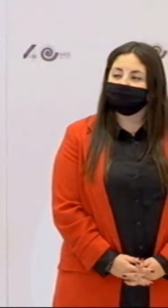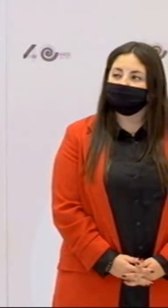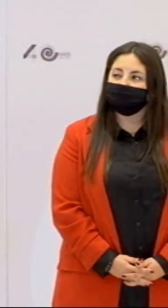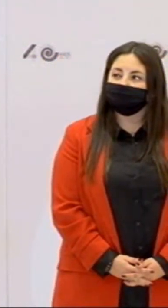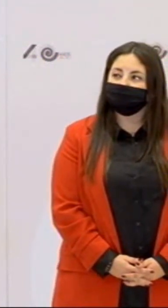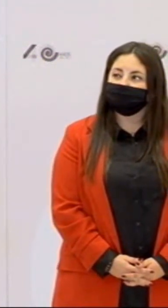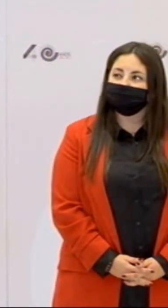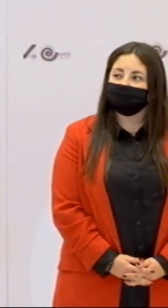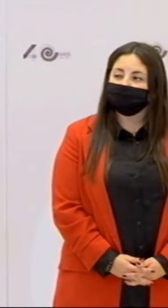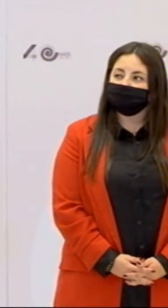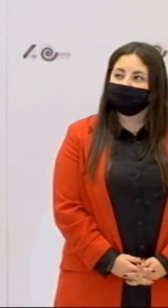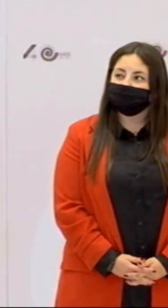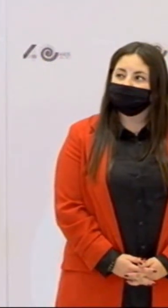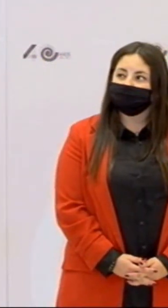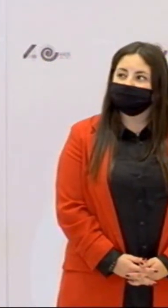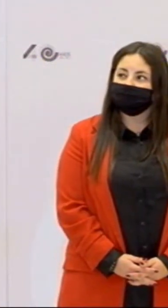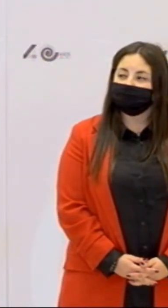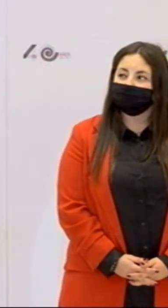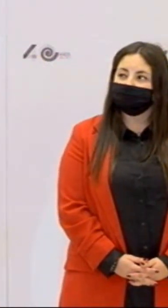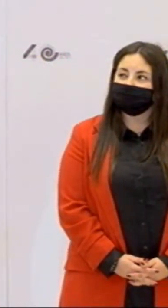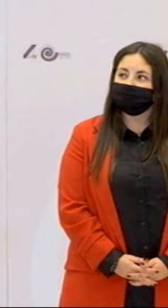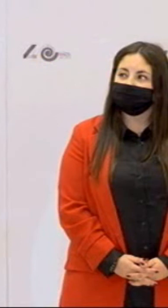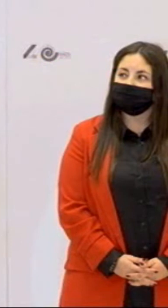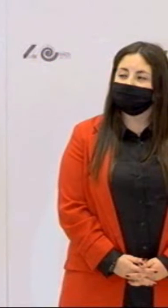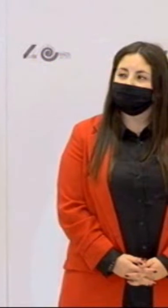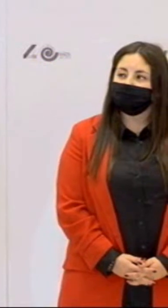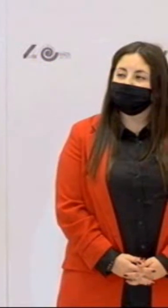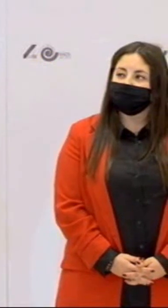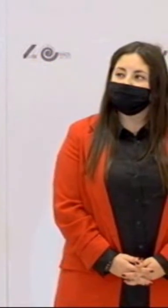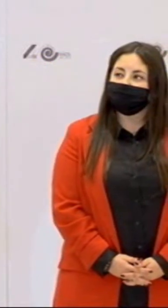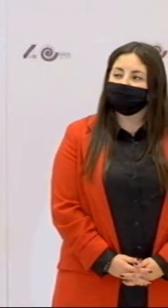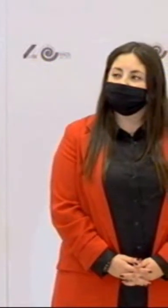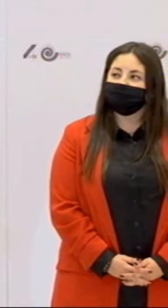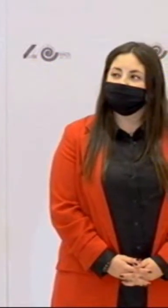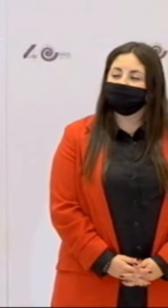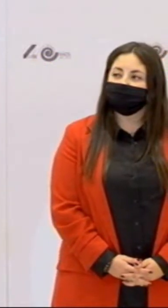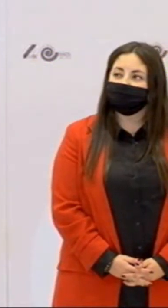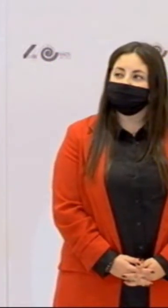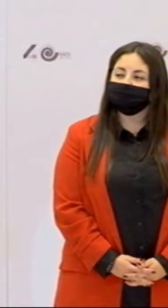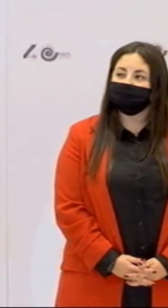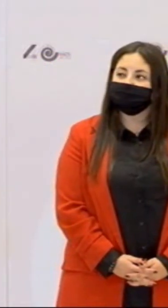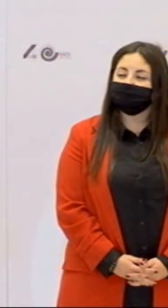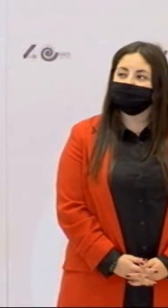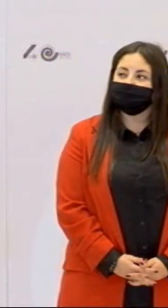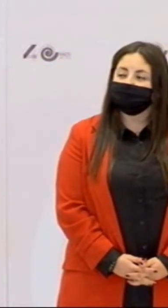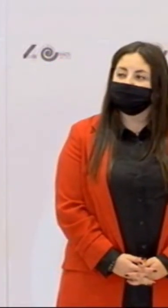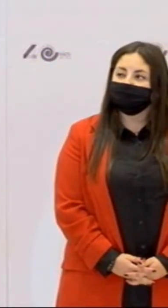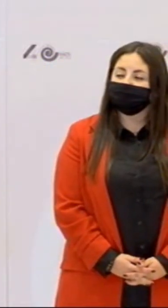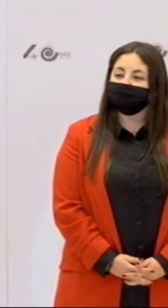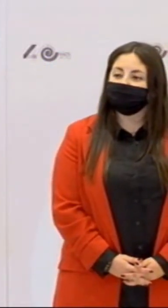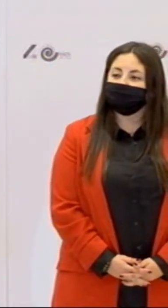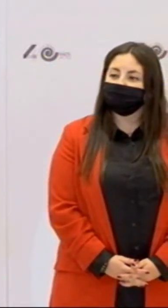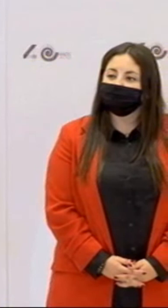nuestra economía, sobre las medidas que se han adoptado. Realista porque ha hecho un análisis de la realidad tanto